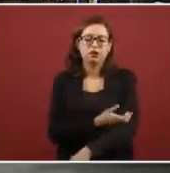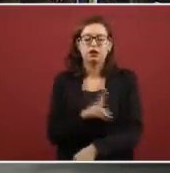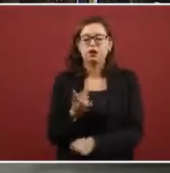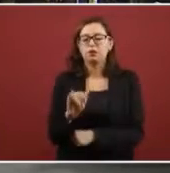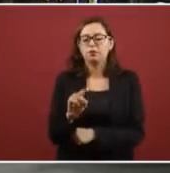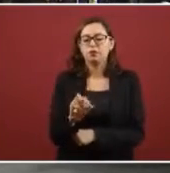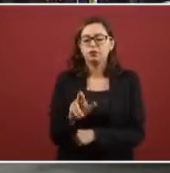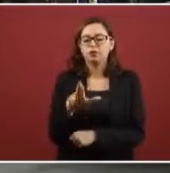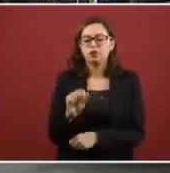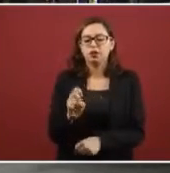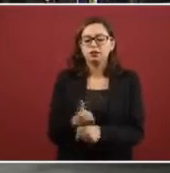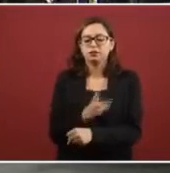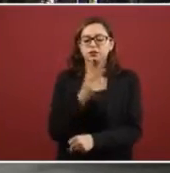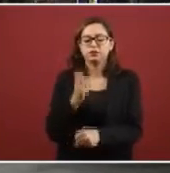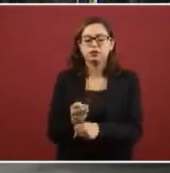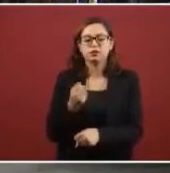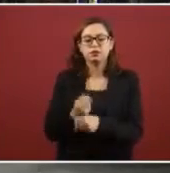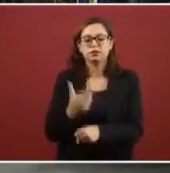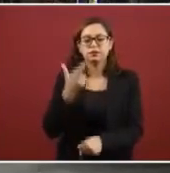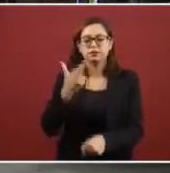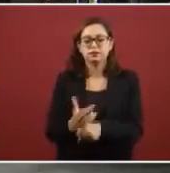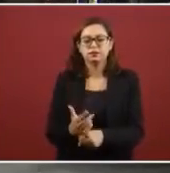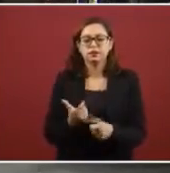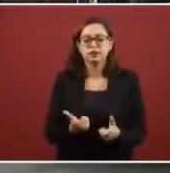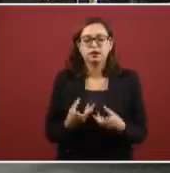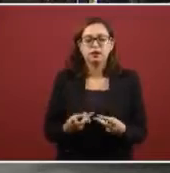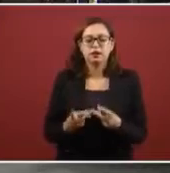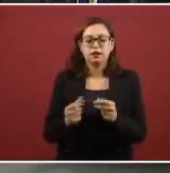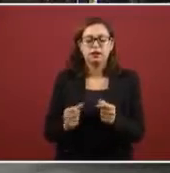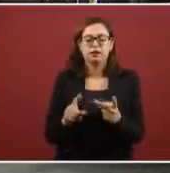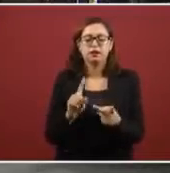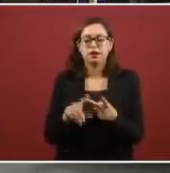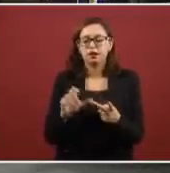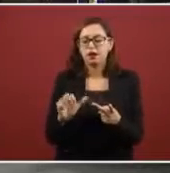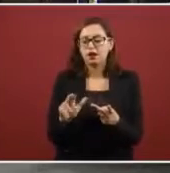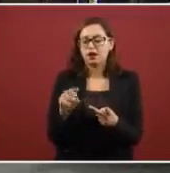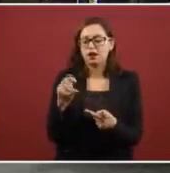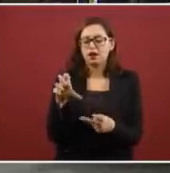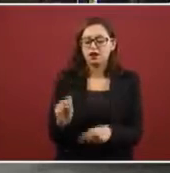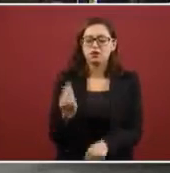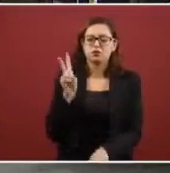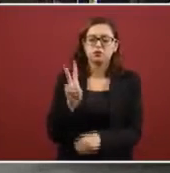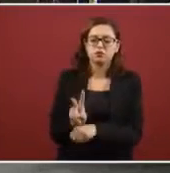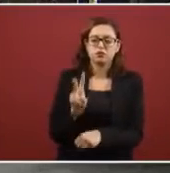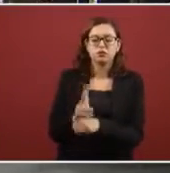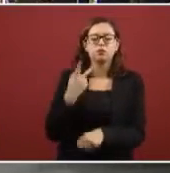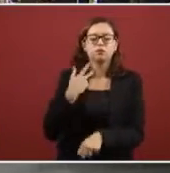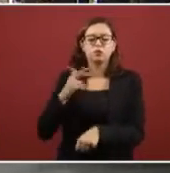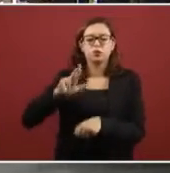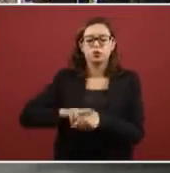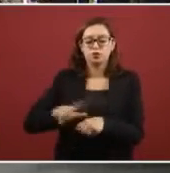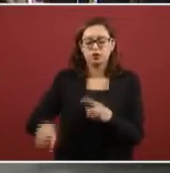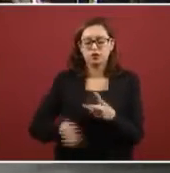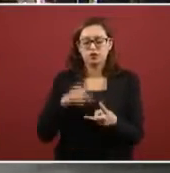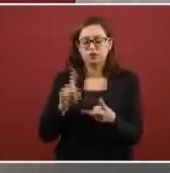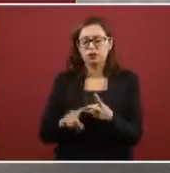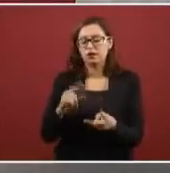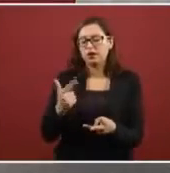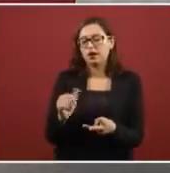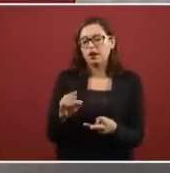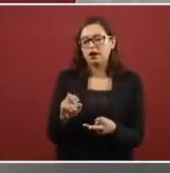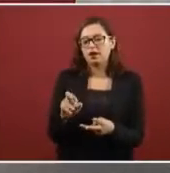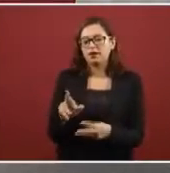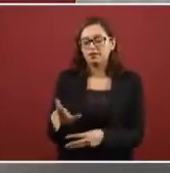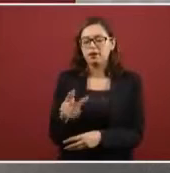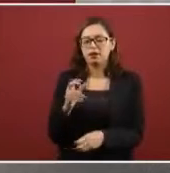subsecretaria de Egresos, Carlos Romero, el Procurador Fiscal de la Federación, y Gabriel Giorgio, el subsecretario del RAN.